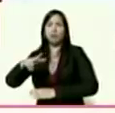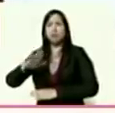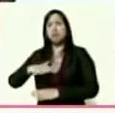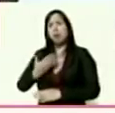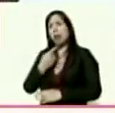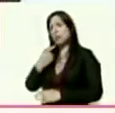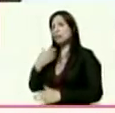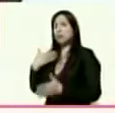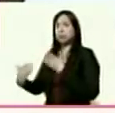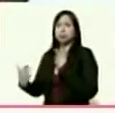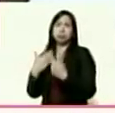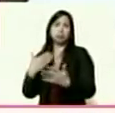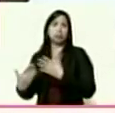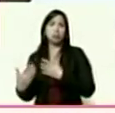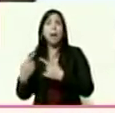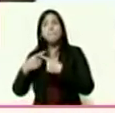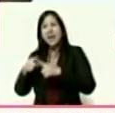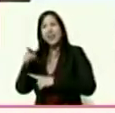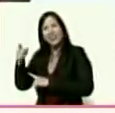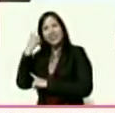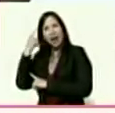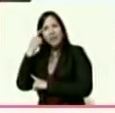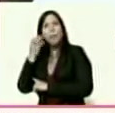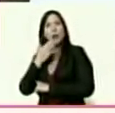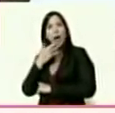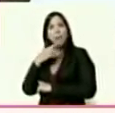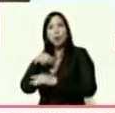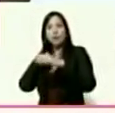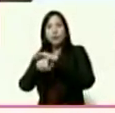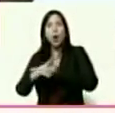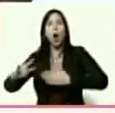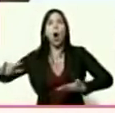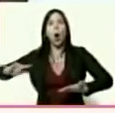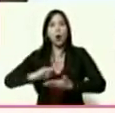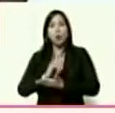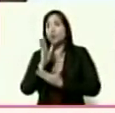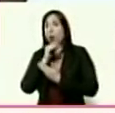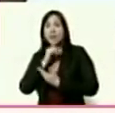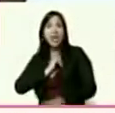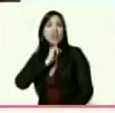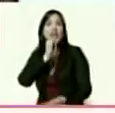Pueden decir lo que quieran, pero ellos sabían que estaban montando en un avión una persona que no tenía los documentos